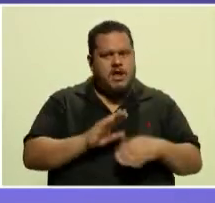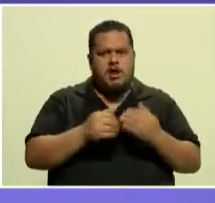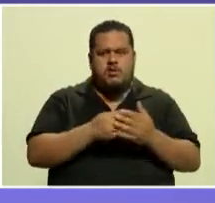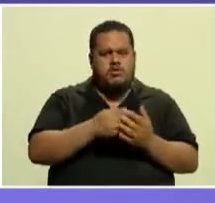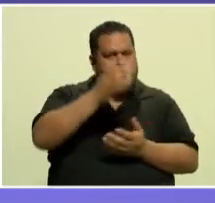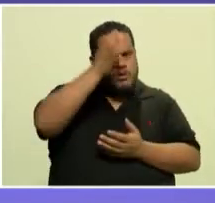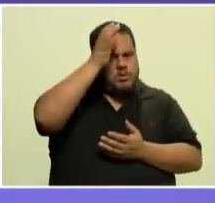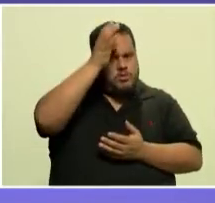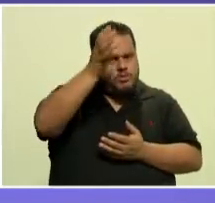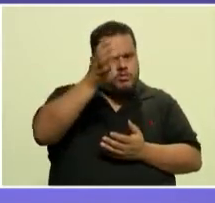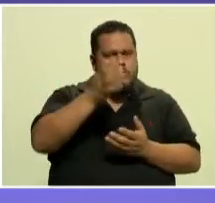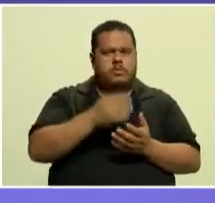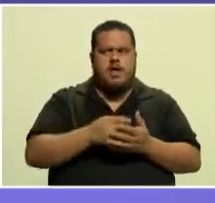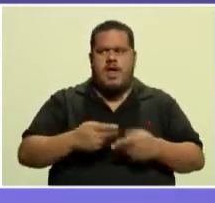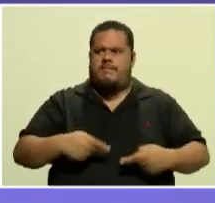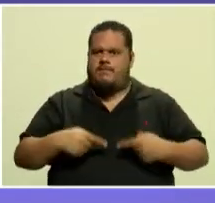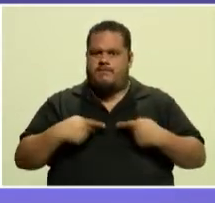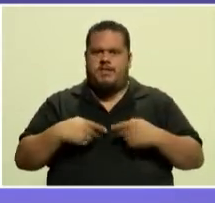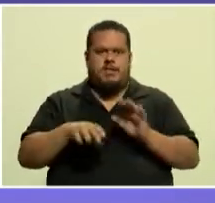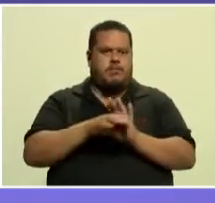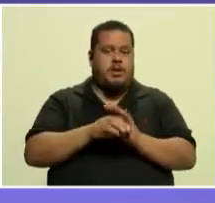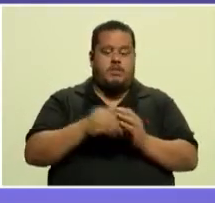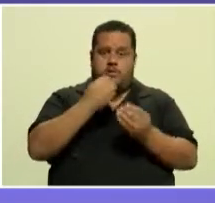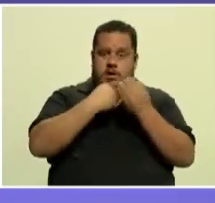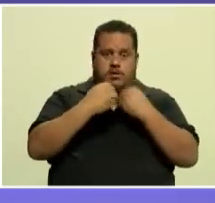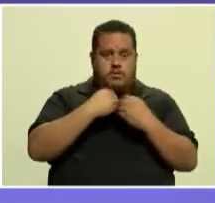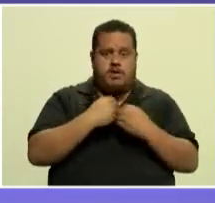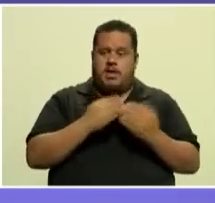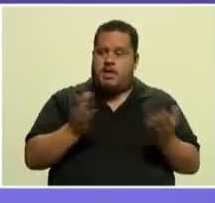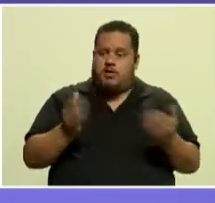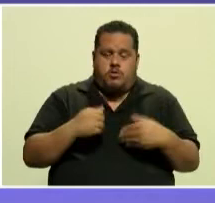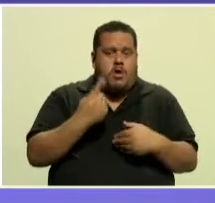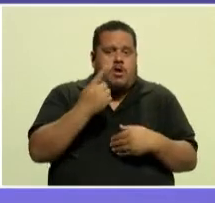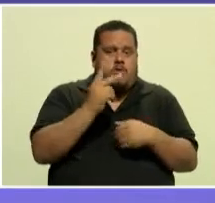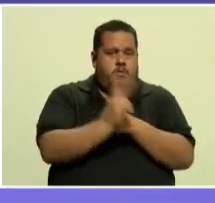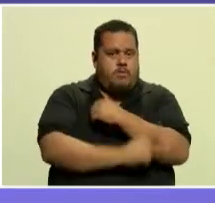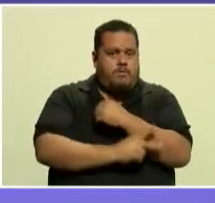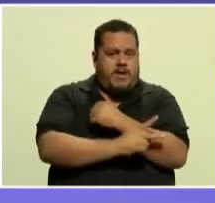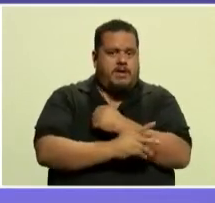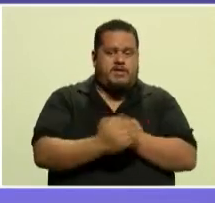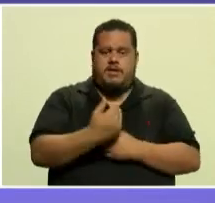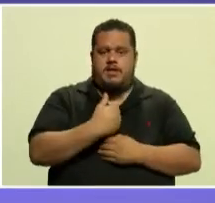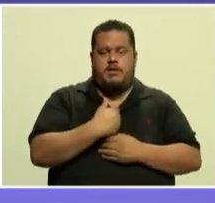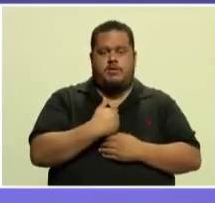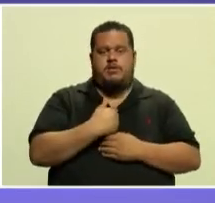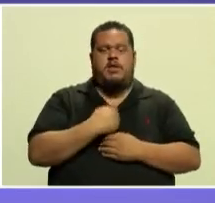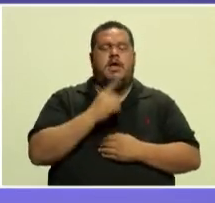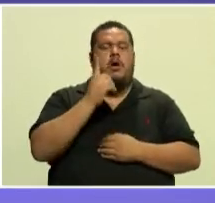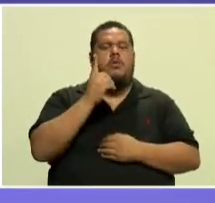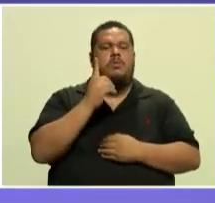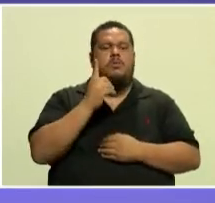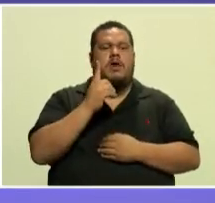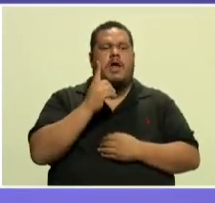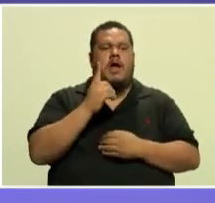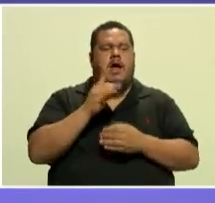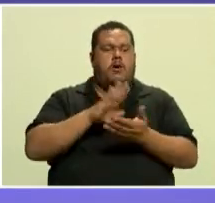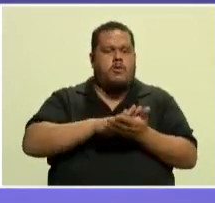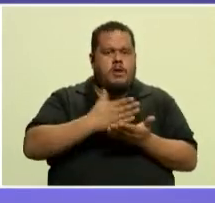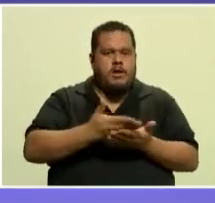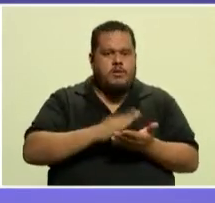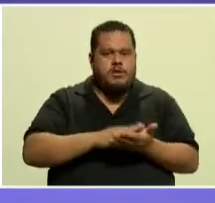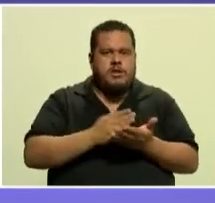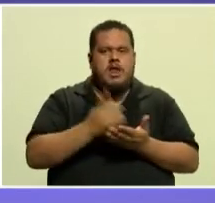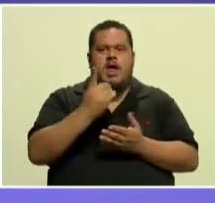culturales, como por ejemplo la comida, ¿verdad? No hay un país que no tenga una una cocina,